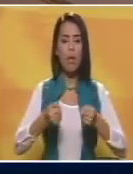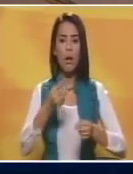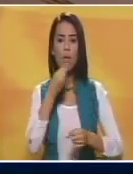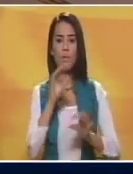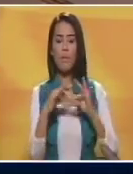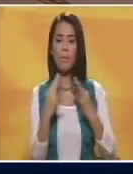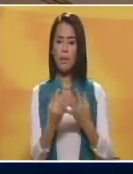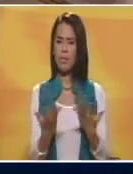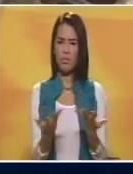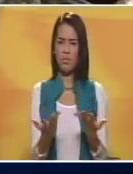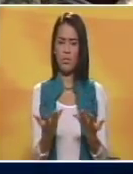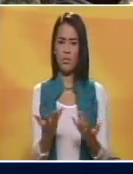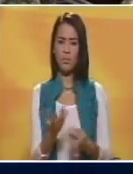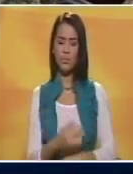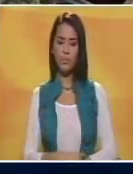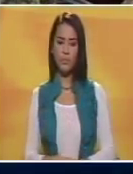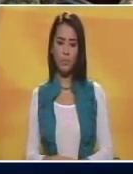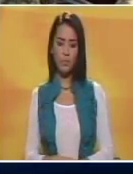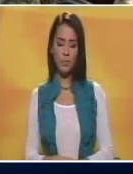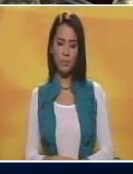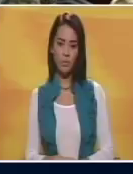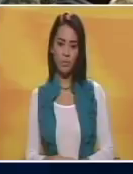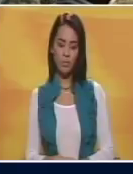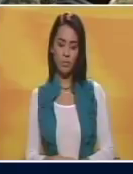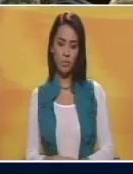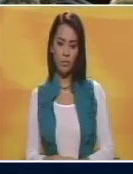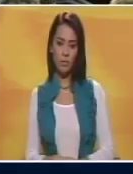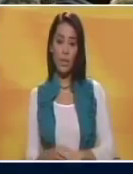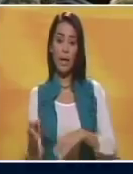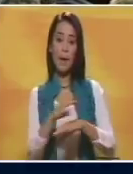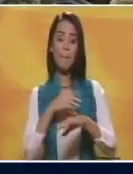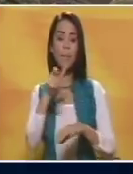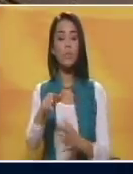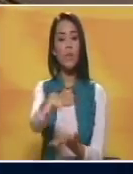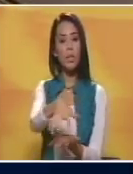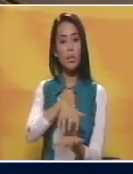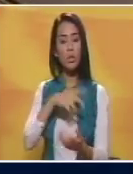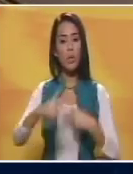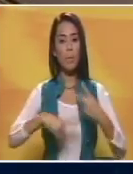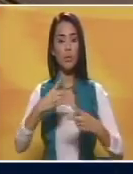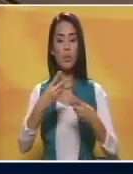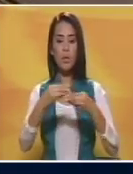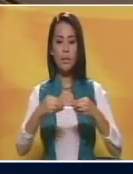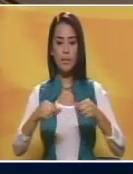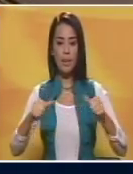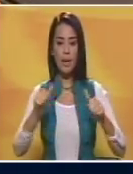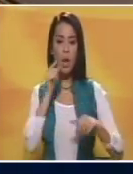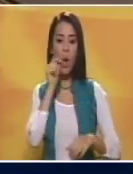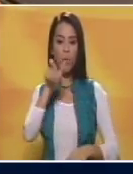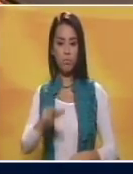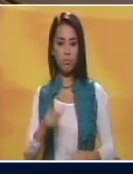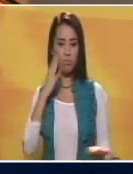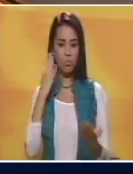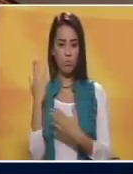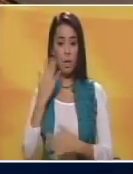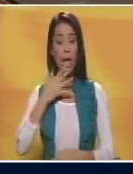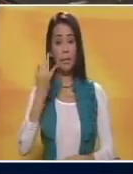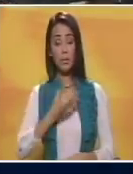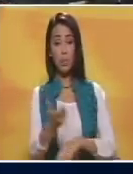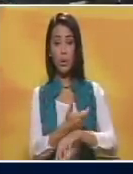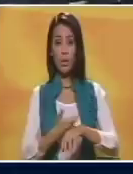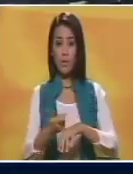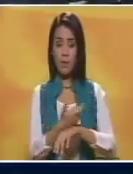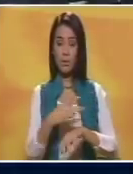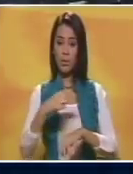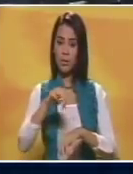nuestras cadenas de comercialización. Por su parte, el ministro de Agricultura Productiva y Tierras, Wilmer Castro Soteldo, aseguró que el gobierno